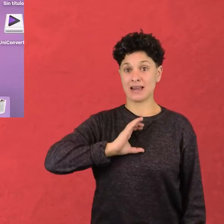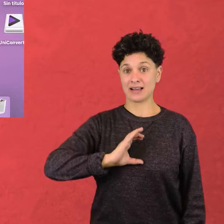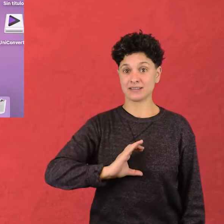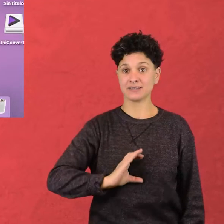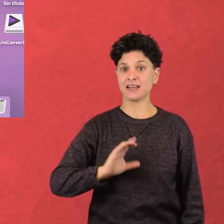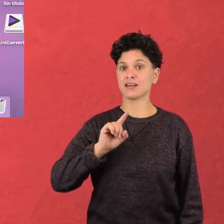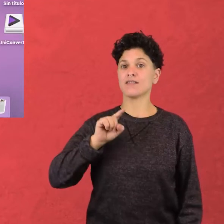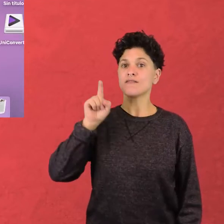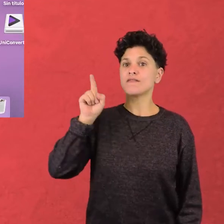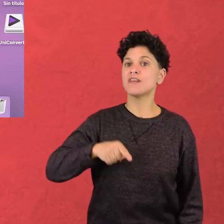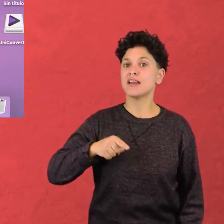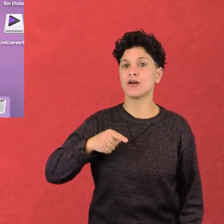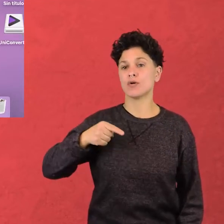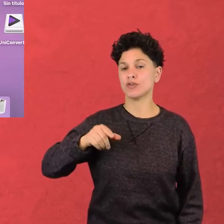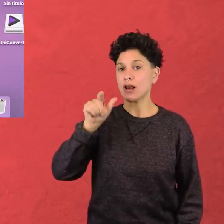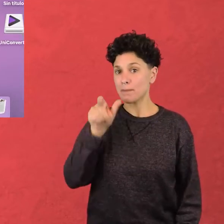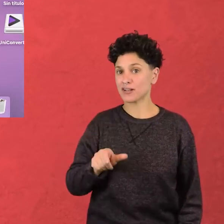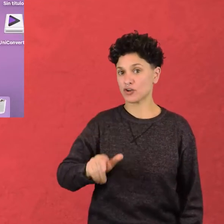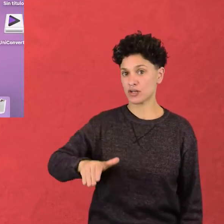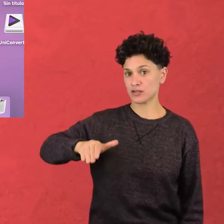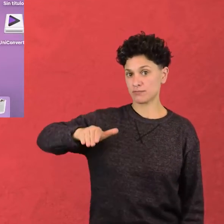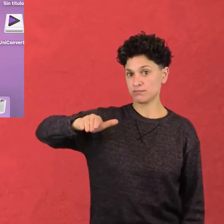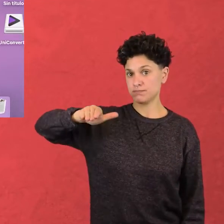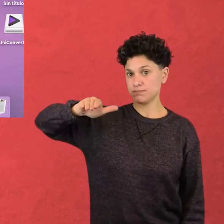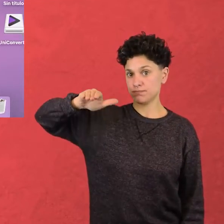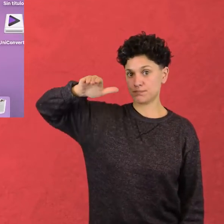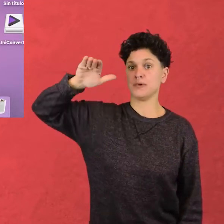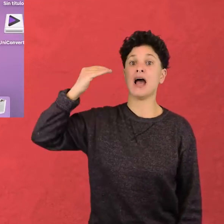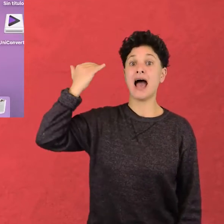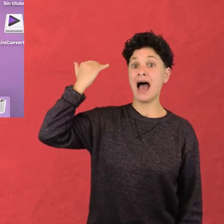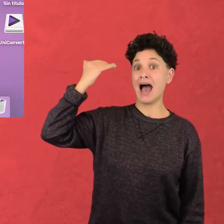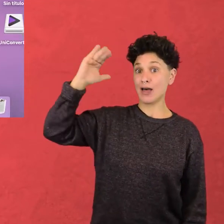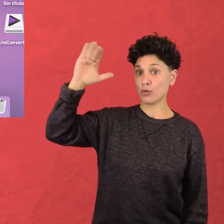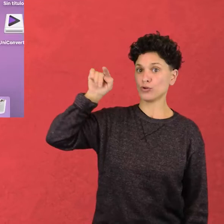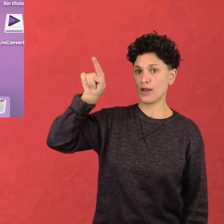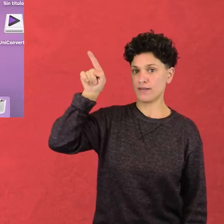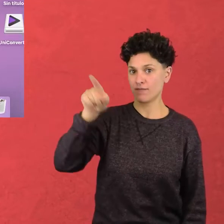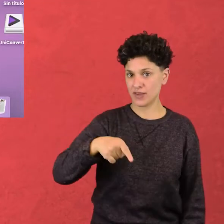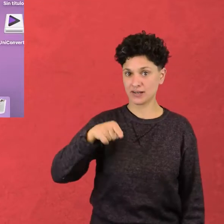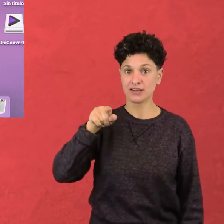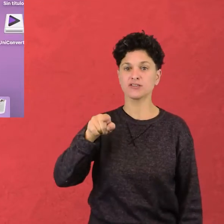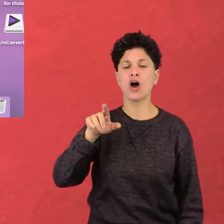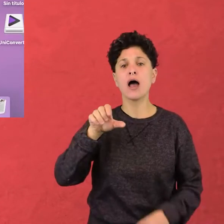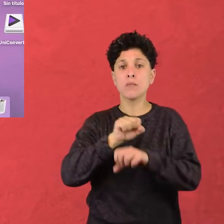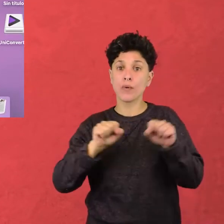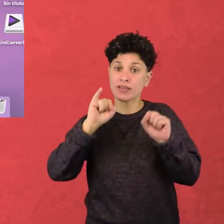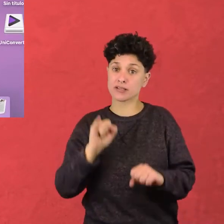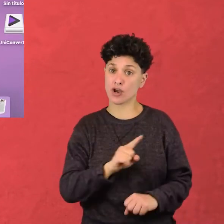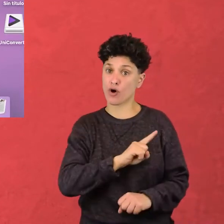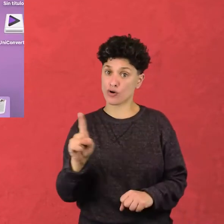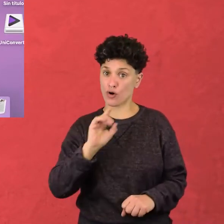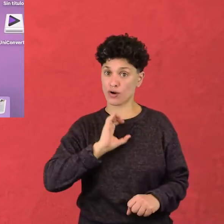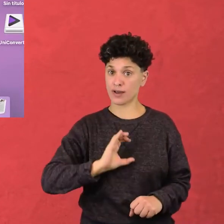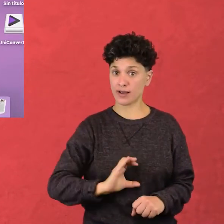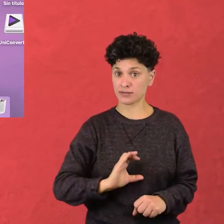El carácter solo hace su aparición en sus años de madurez. ¿Ah? Y además, que una persona llegue